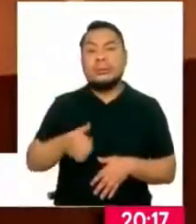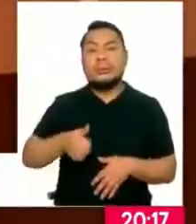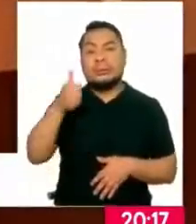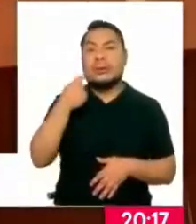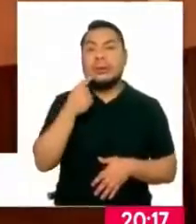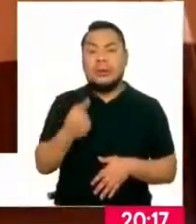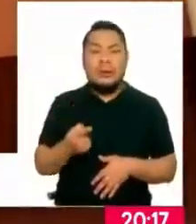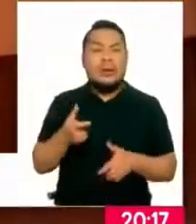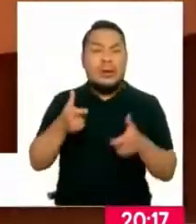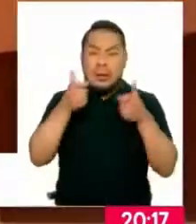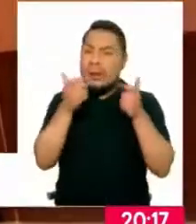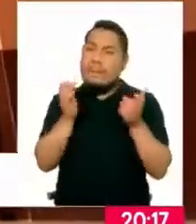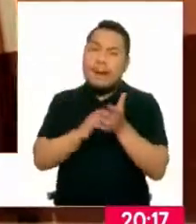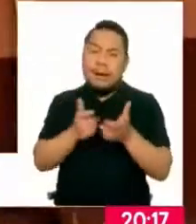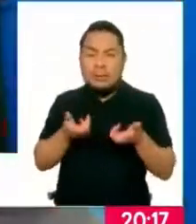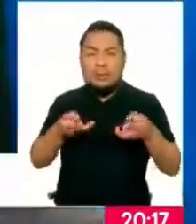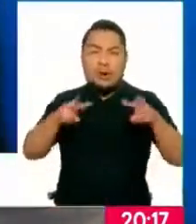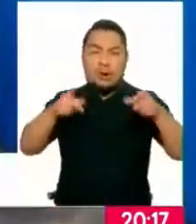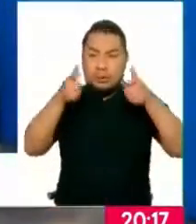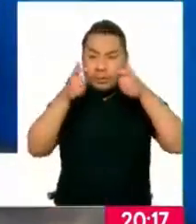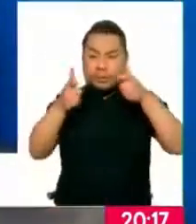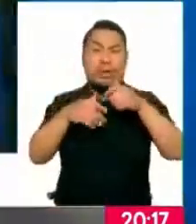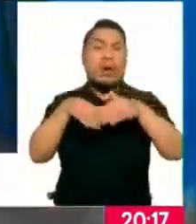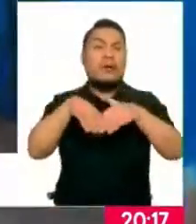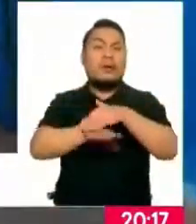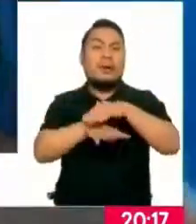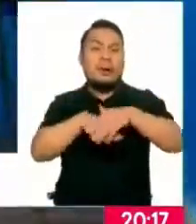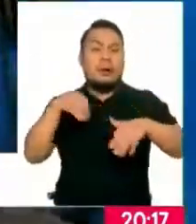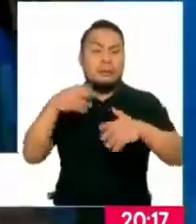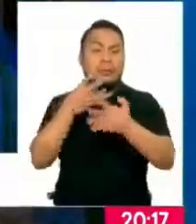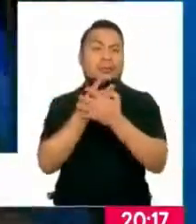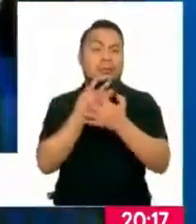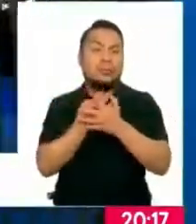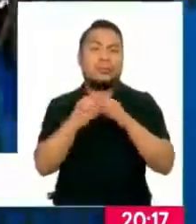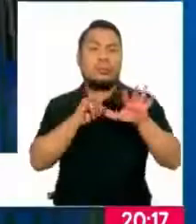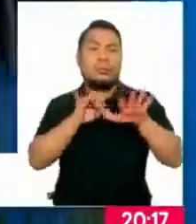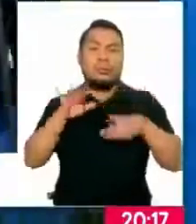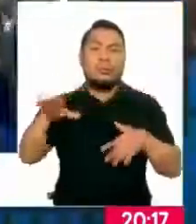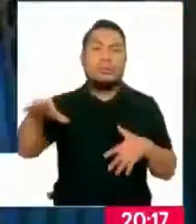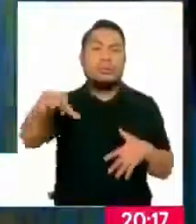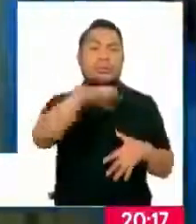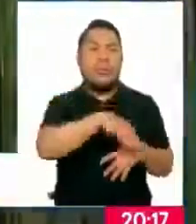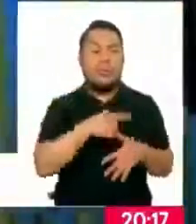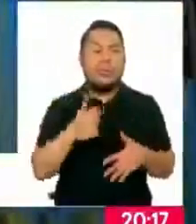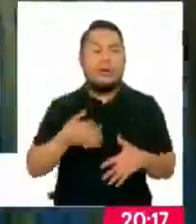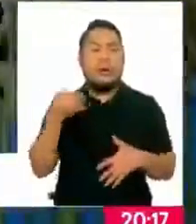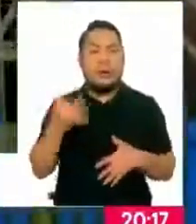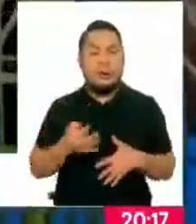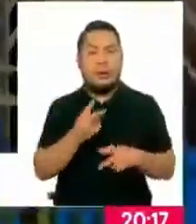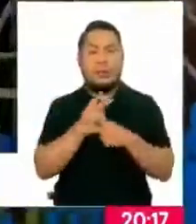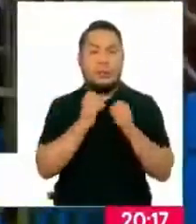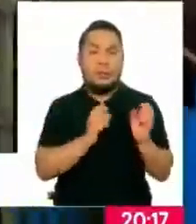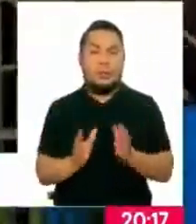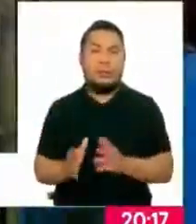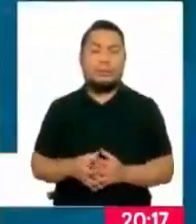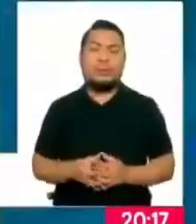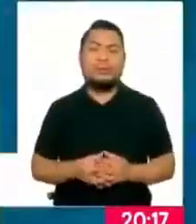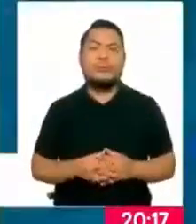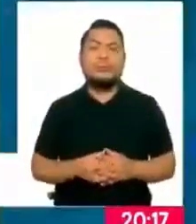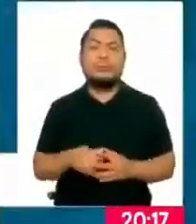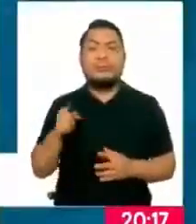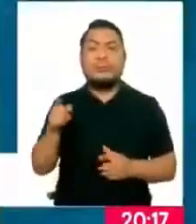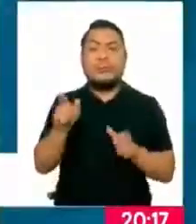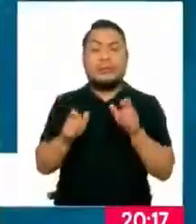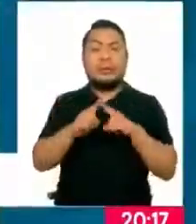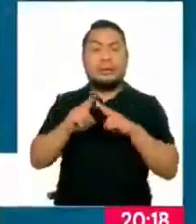se reforzarán las medidas de seguridad interna y externa de los 68 establecimientos penitenciarios para garantizar el orden. La